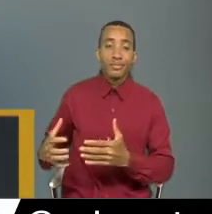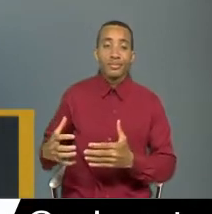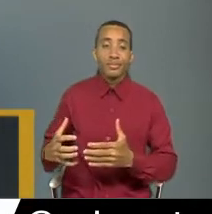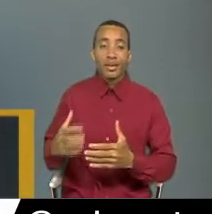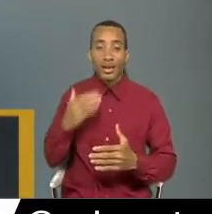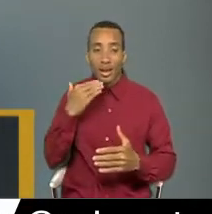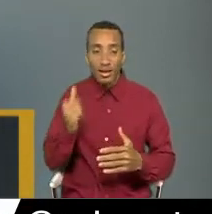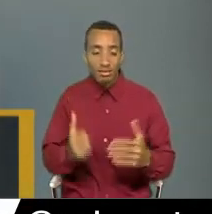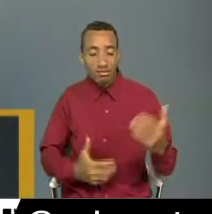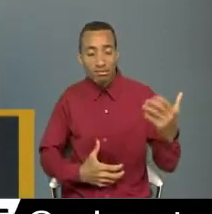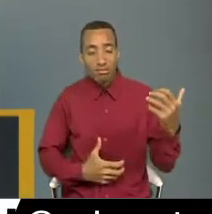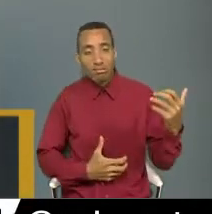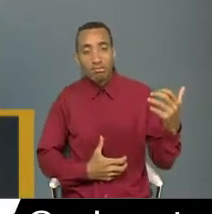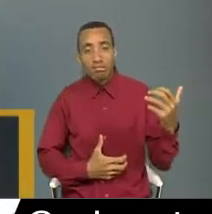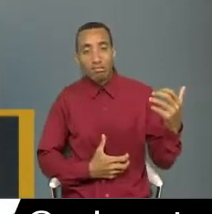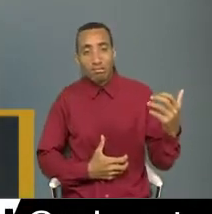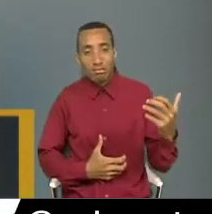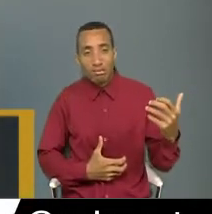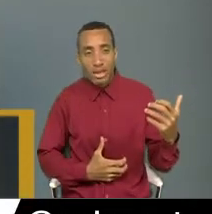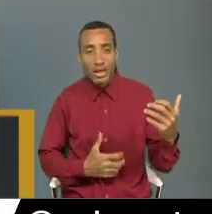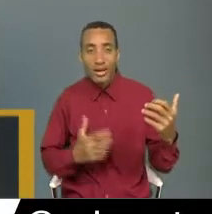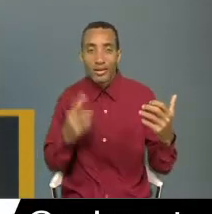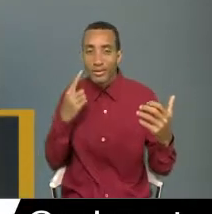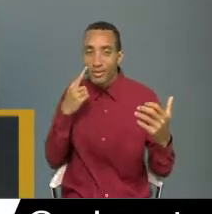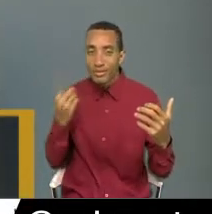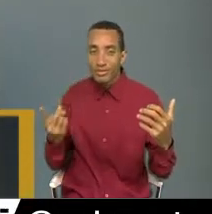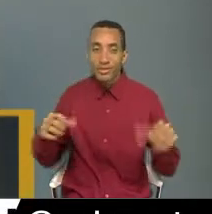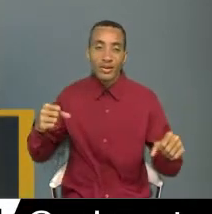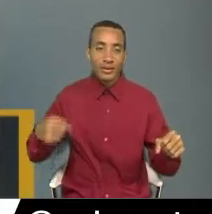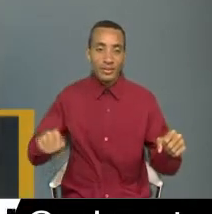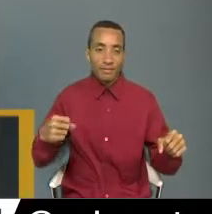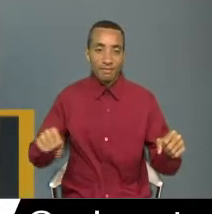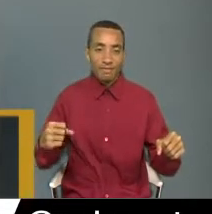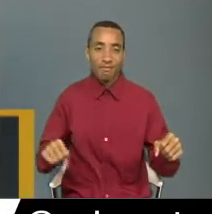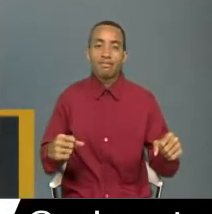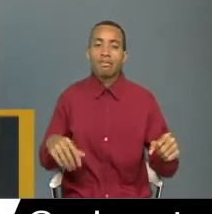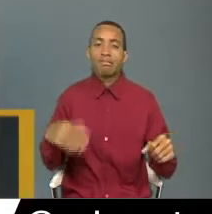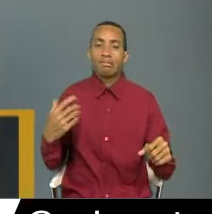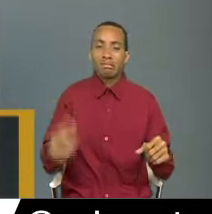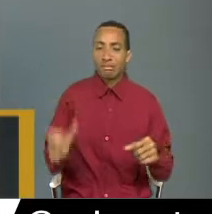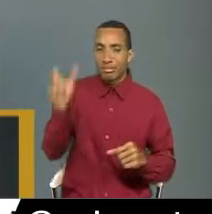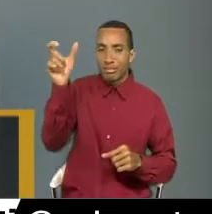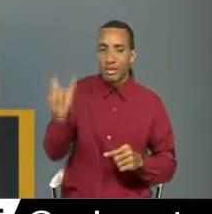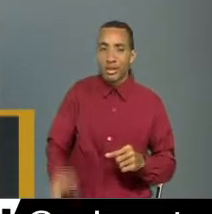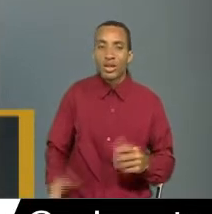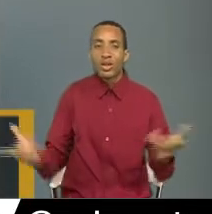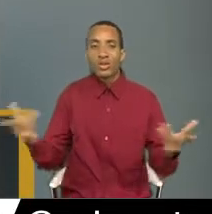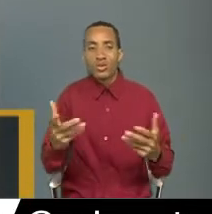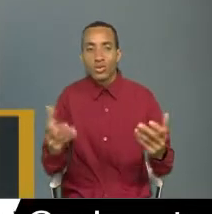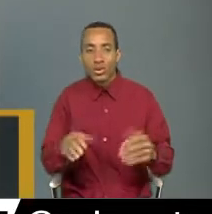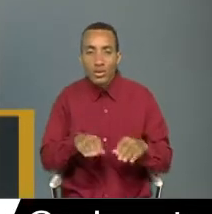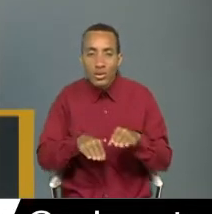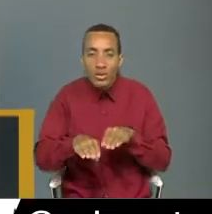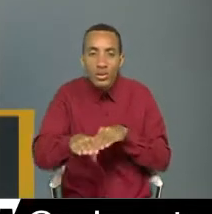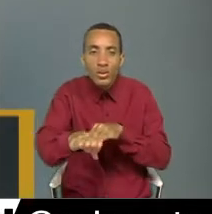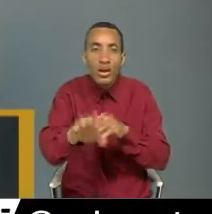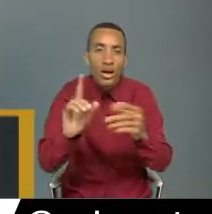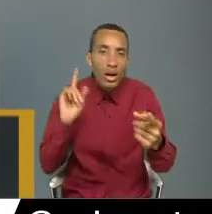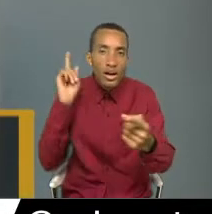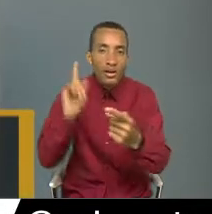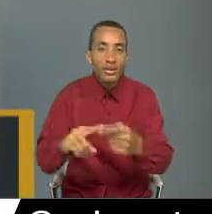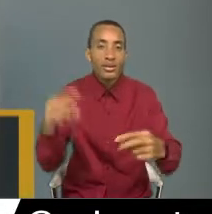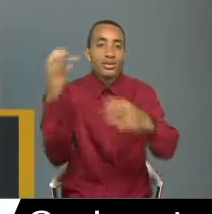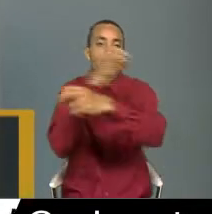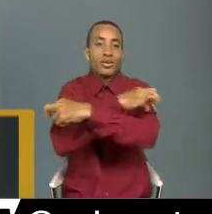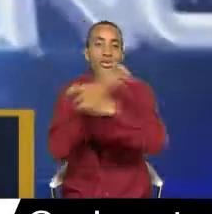menor es llevada sobre las piernas de la pasajera de una motocicleta. El caso, según el reportero, se presentó en la vía que conduce a Postobón. No hay